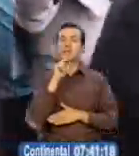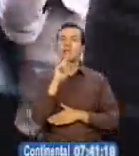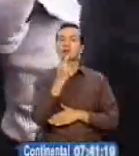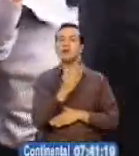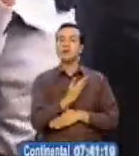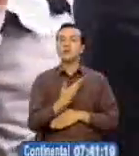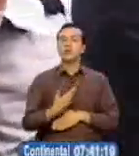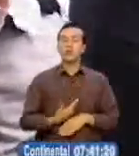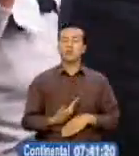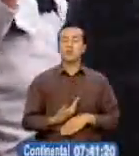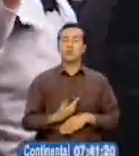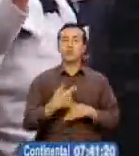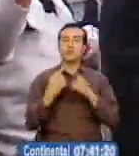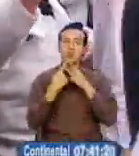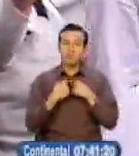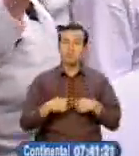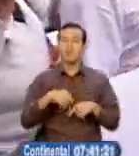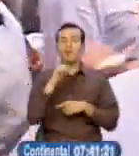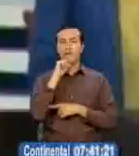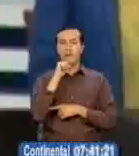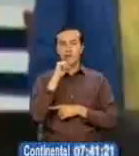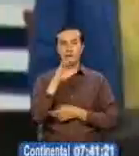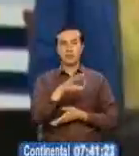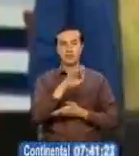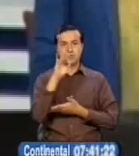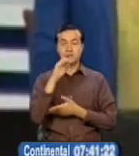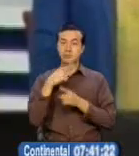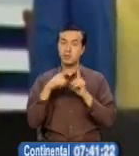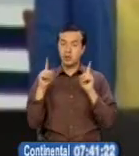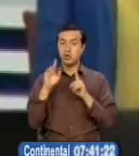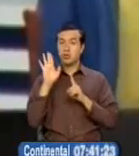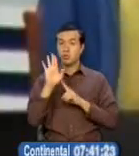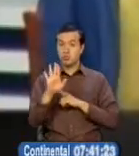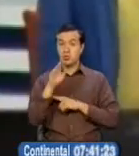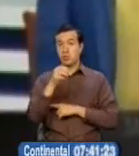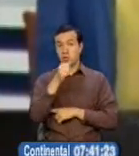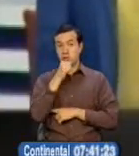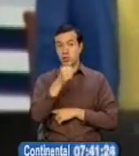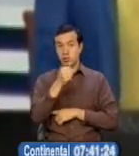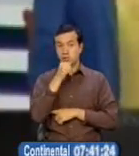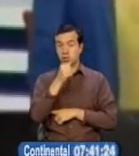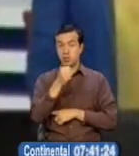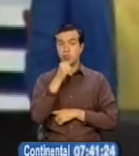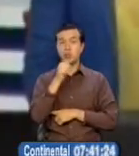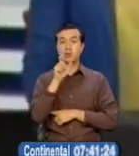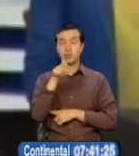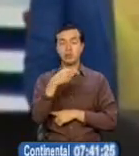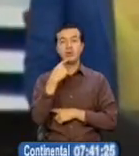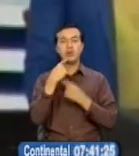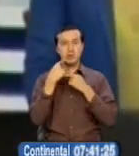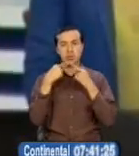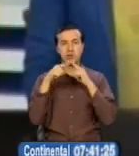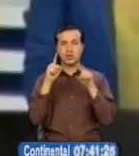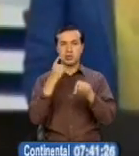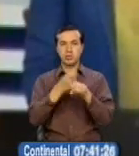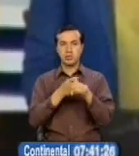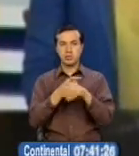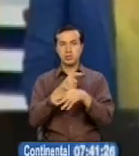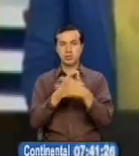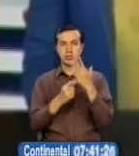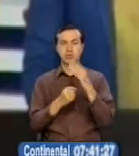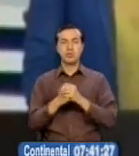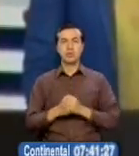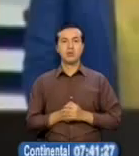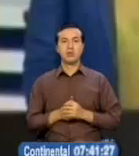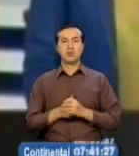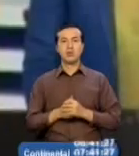de la persona que lo acompañará en la papeleta electoral. Sin embargo, en una entrevista en un medio de comunicación, develó algunas características. Que